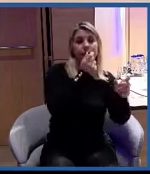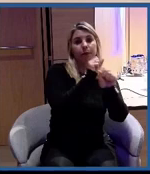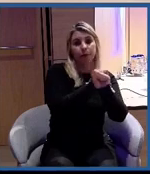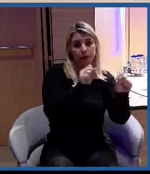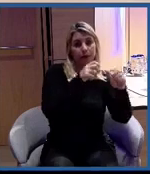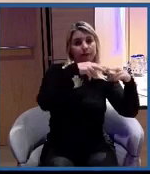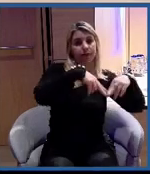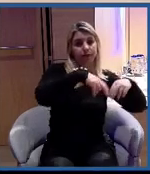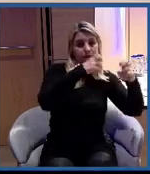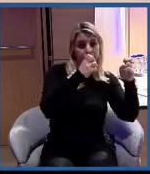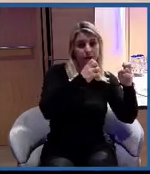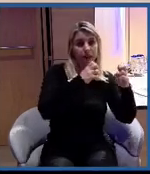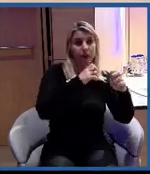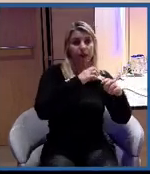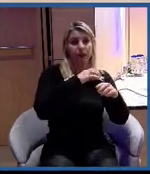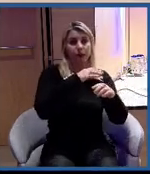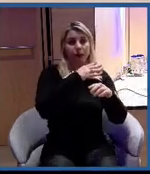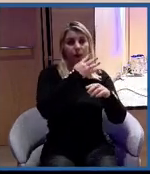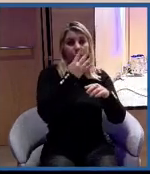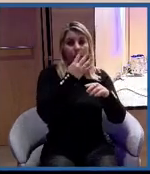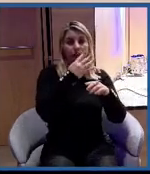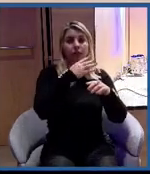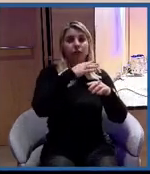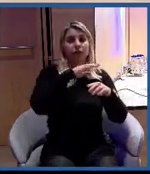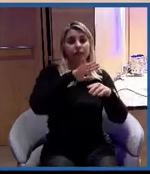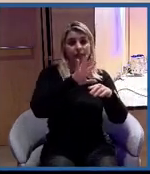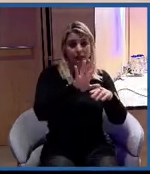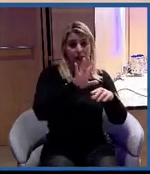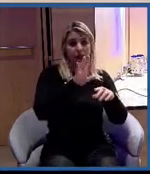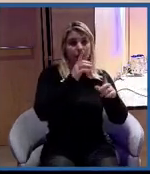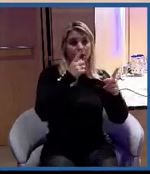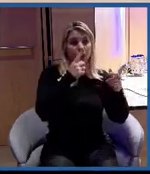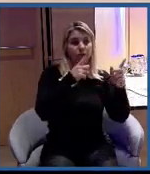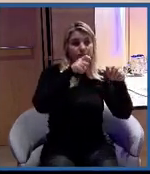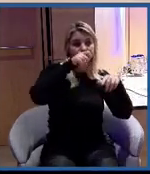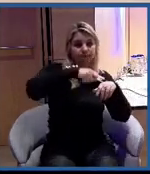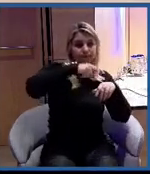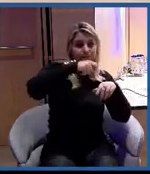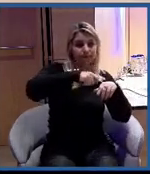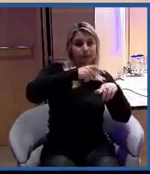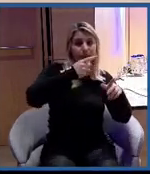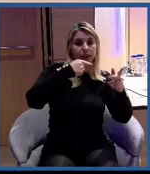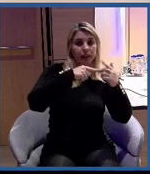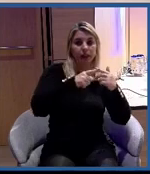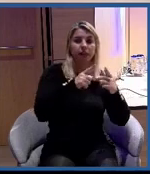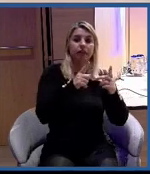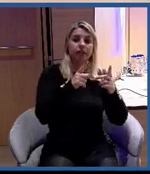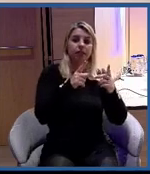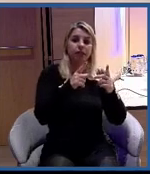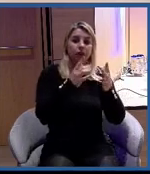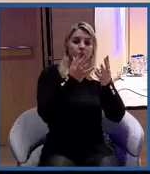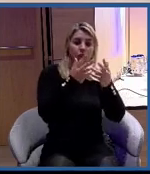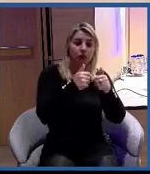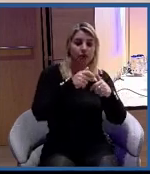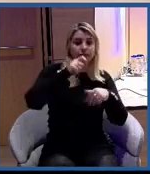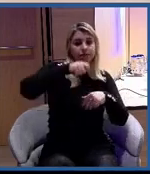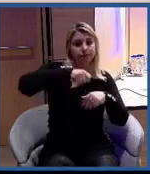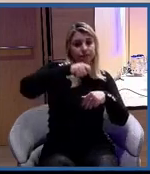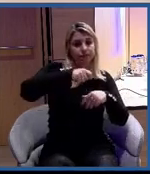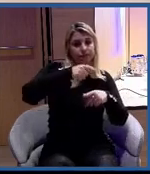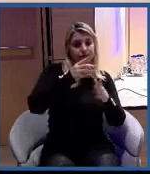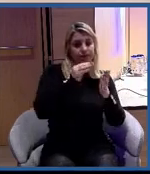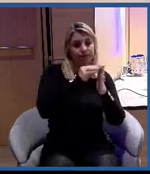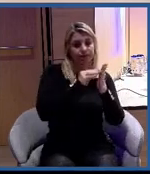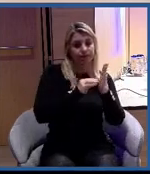alcaldes tiene una historia judicial que contar sus casos figuran en el organismo judicial